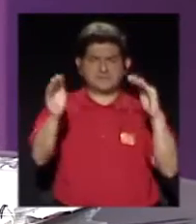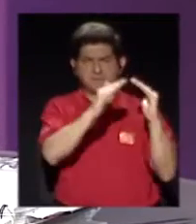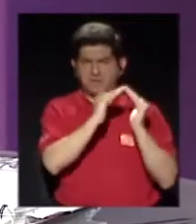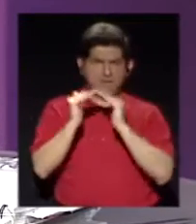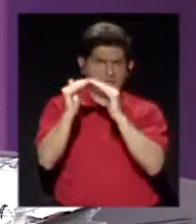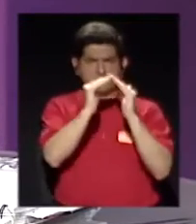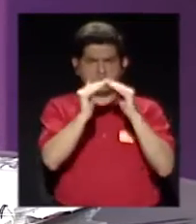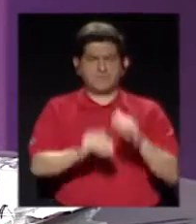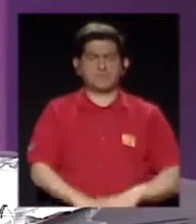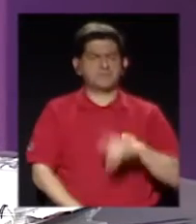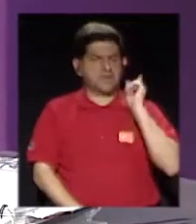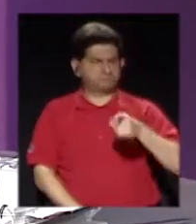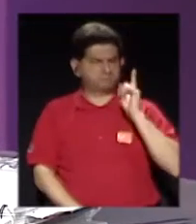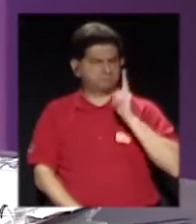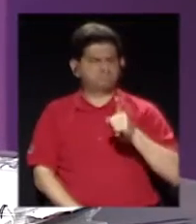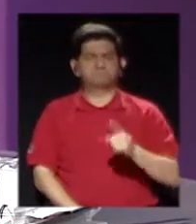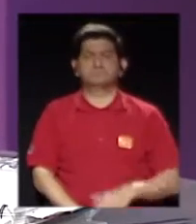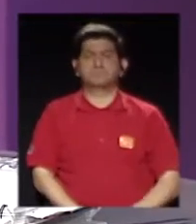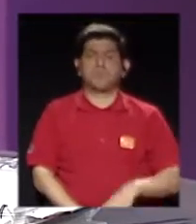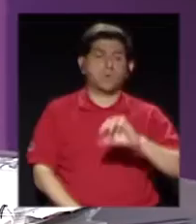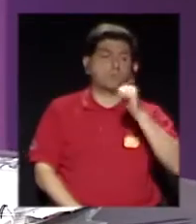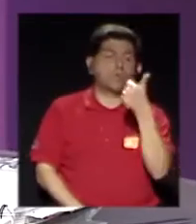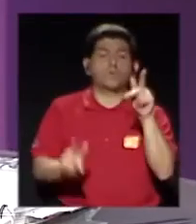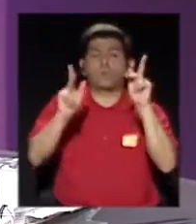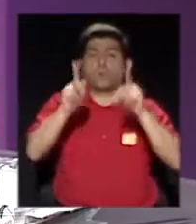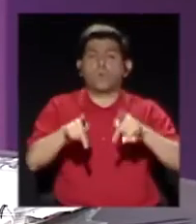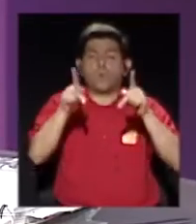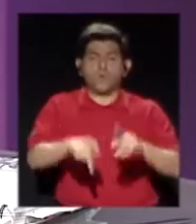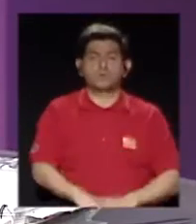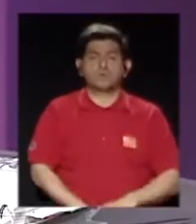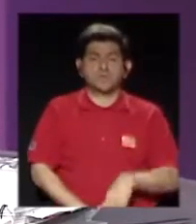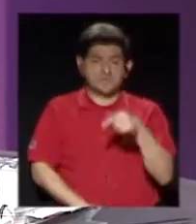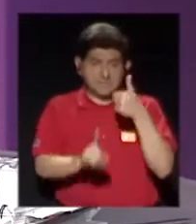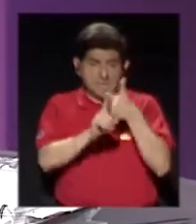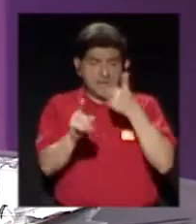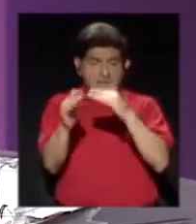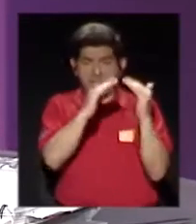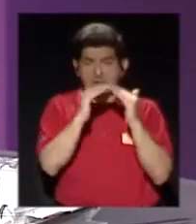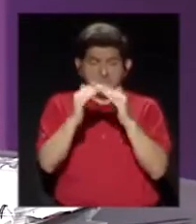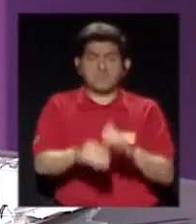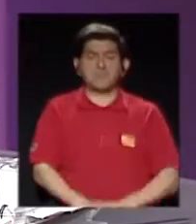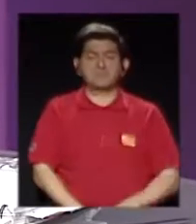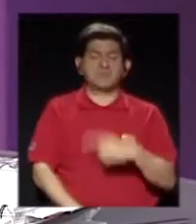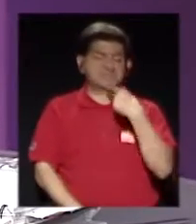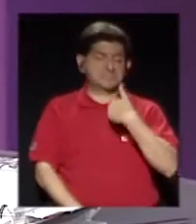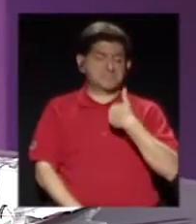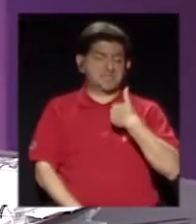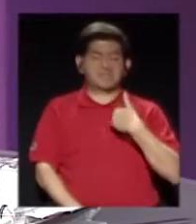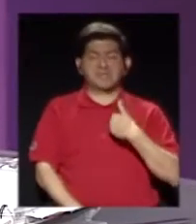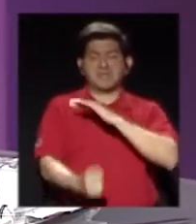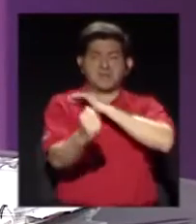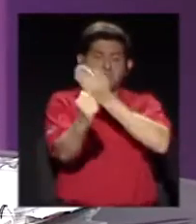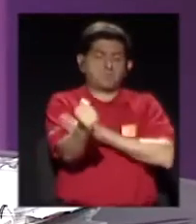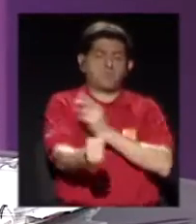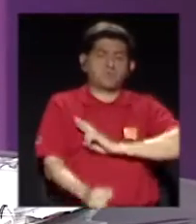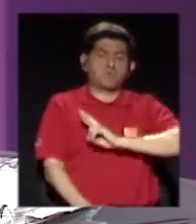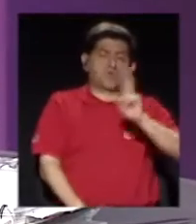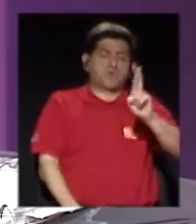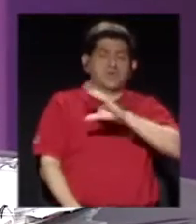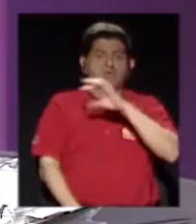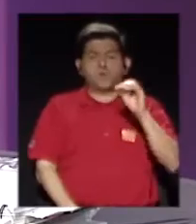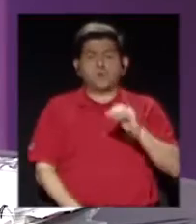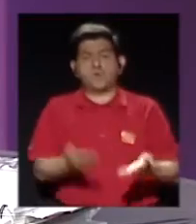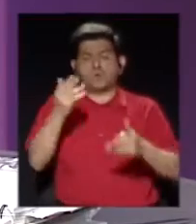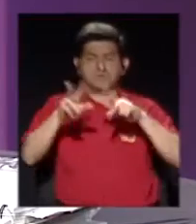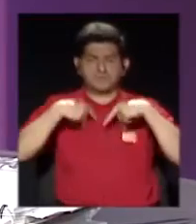son amenazados por otras personas de las comunidades que embestidas de poder o religioso o poder